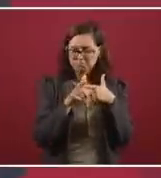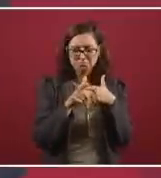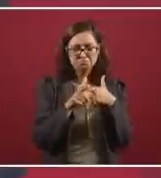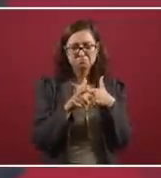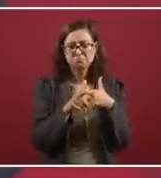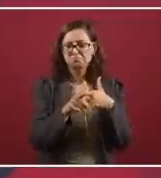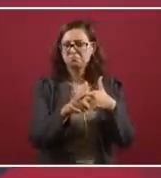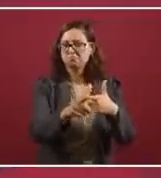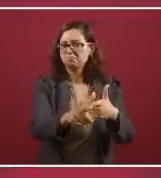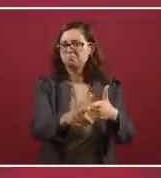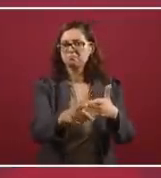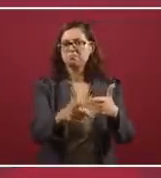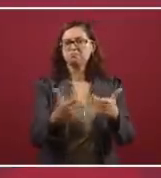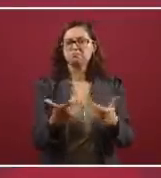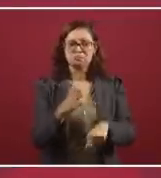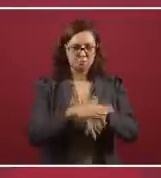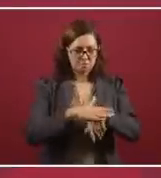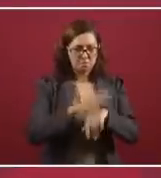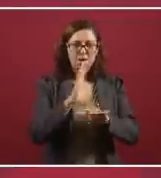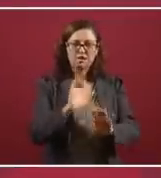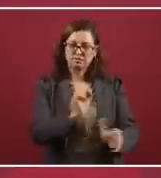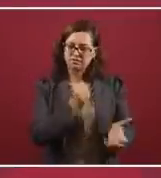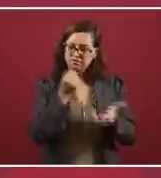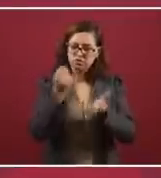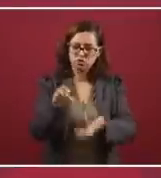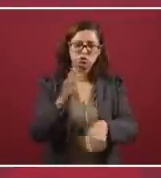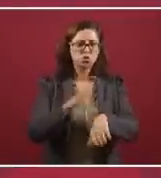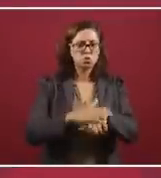de ingresos hacer más inversiones